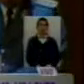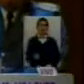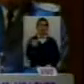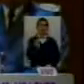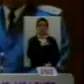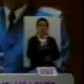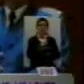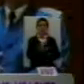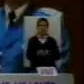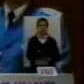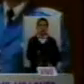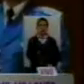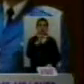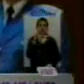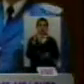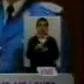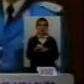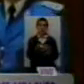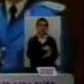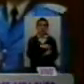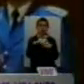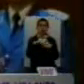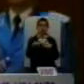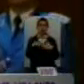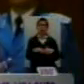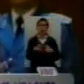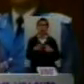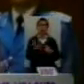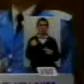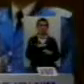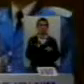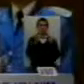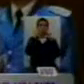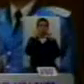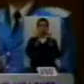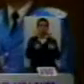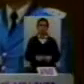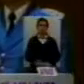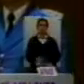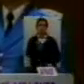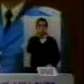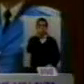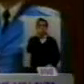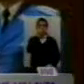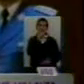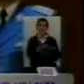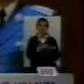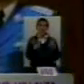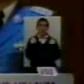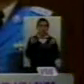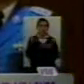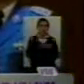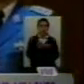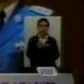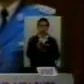invertir 50 mil millones de dólares, vamos a controlar que tiene que invertir el sector privado el 50%, que va a